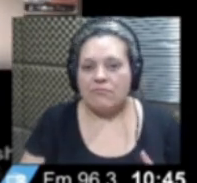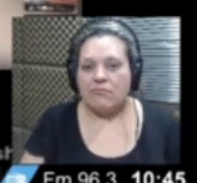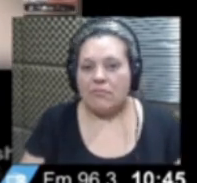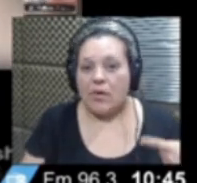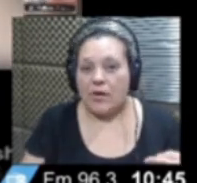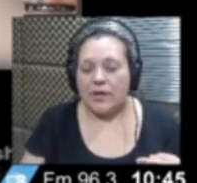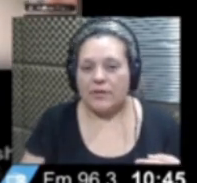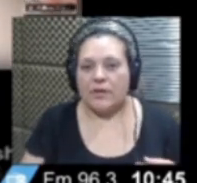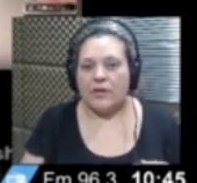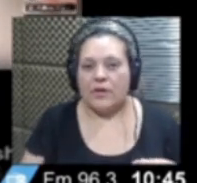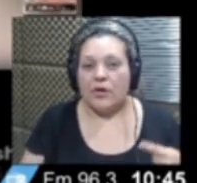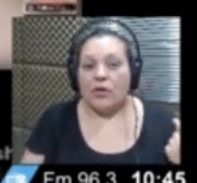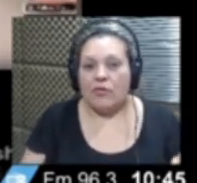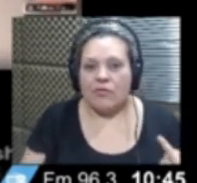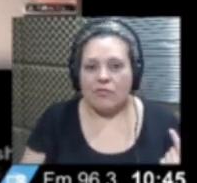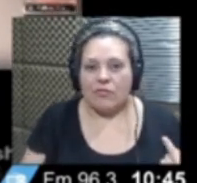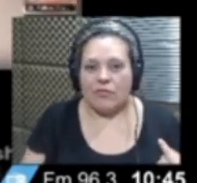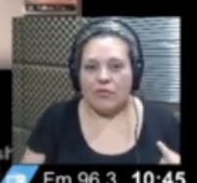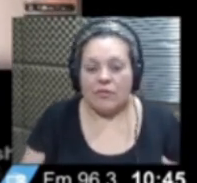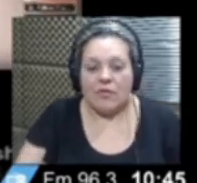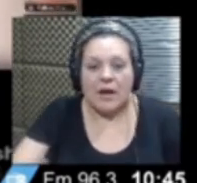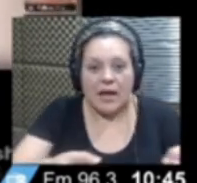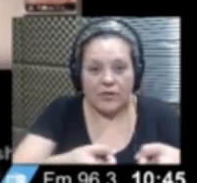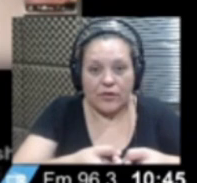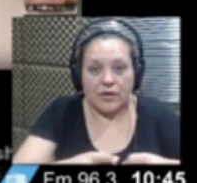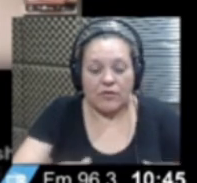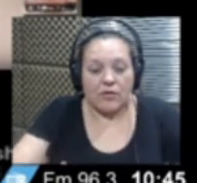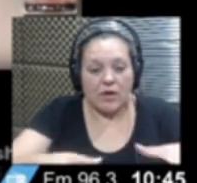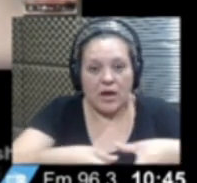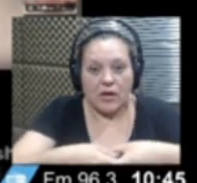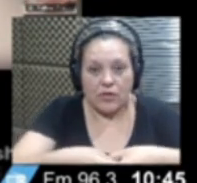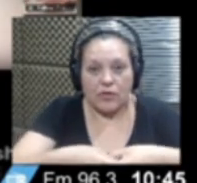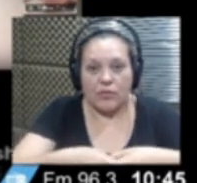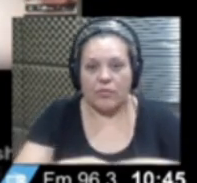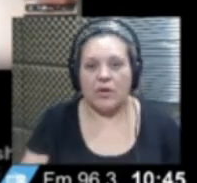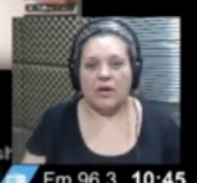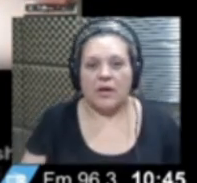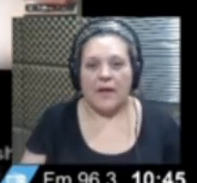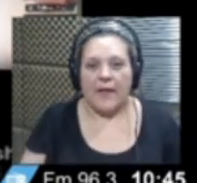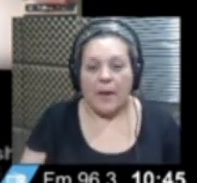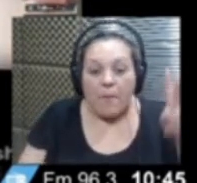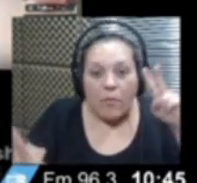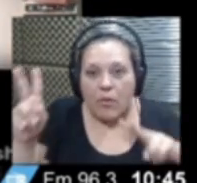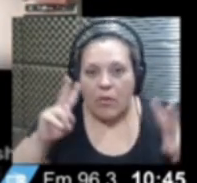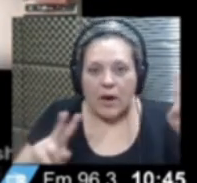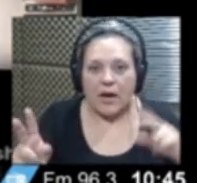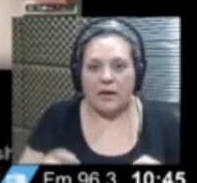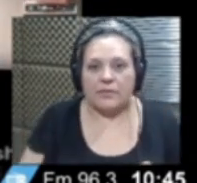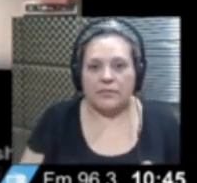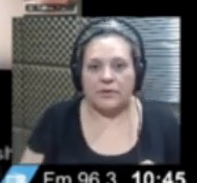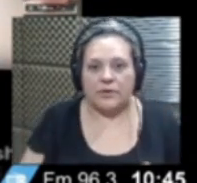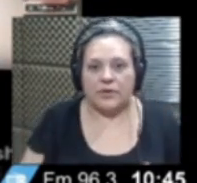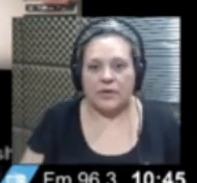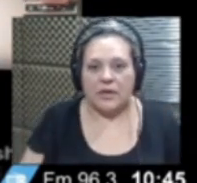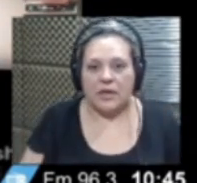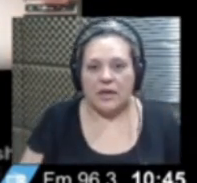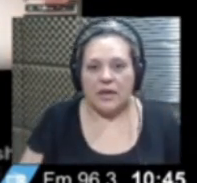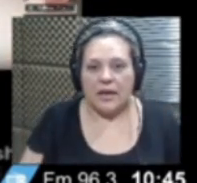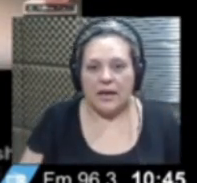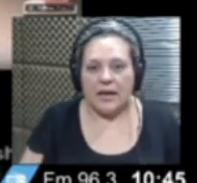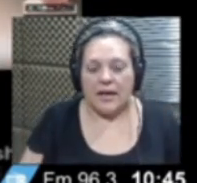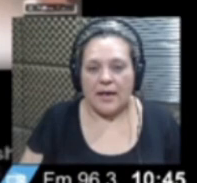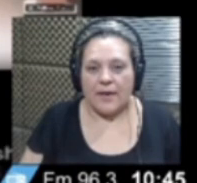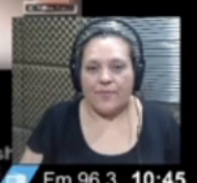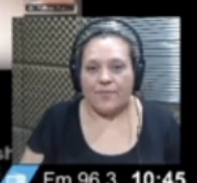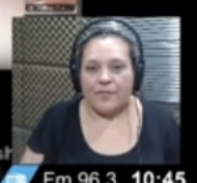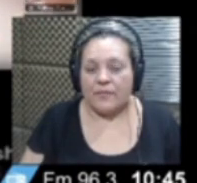por puntualizar en cada provincia cuántos hermanos africanos descendientes tenemos, porque siempre todo se centra en Buenos Aires.